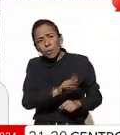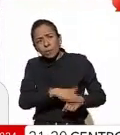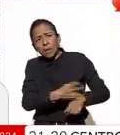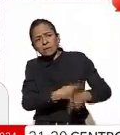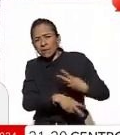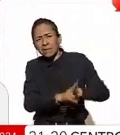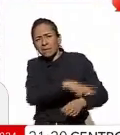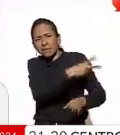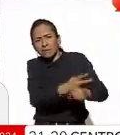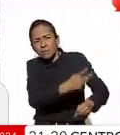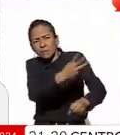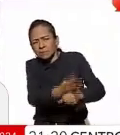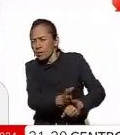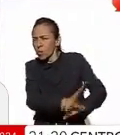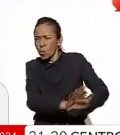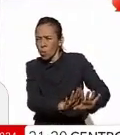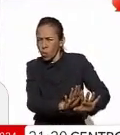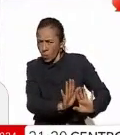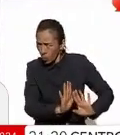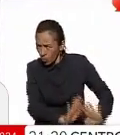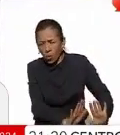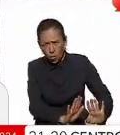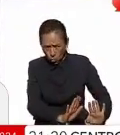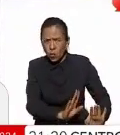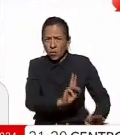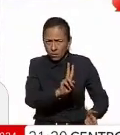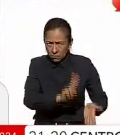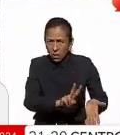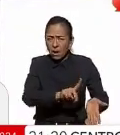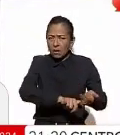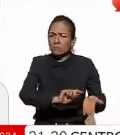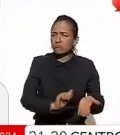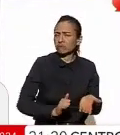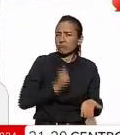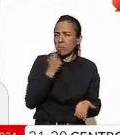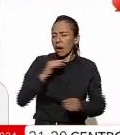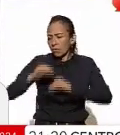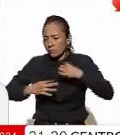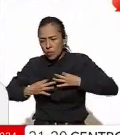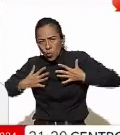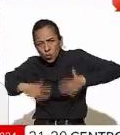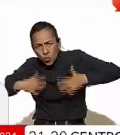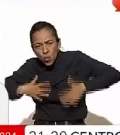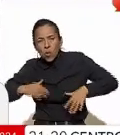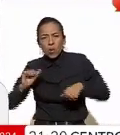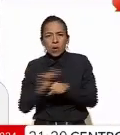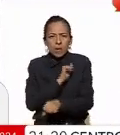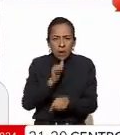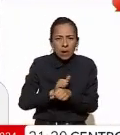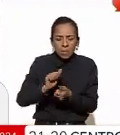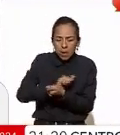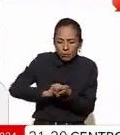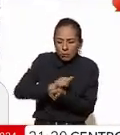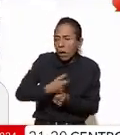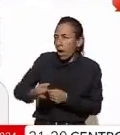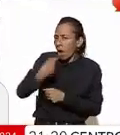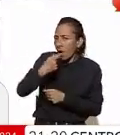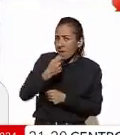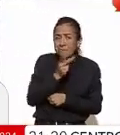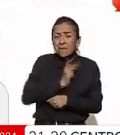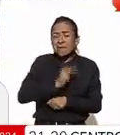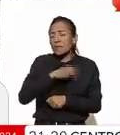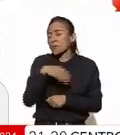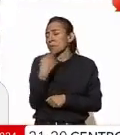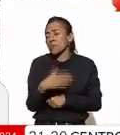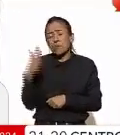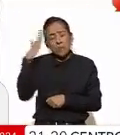el petróleo y sus derivados para hacer ropa, para hacer automóviles, para hacer medicinas. El petróleo es esencial en nuestra vida y en nuestra